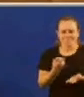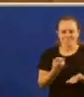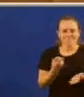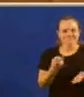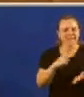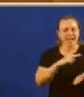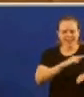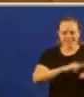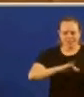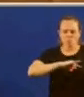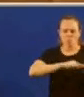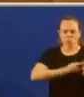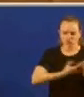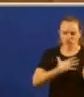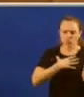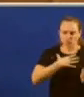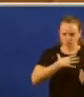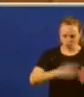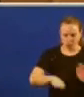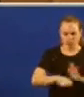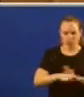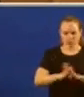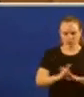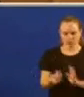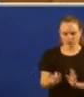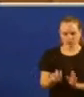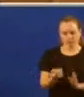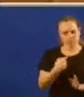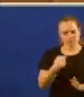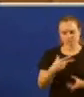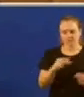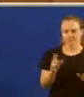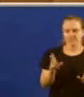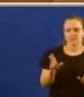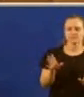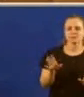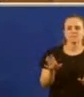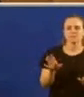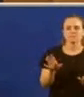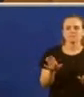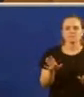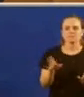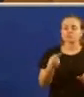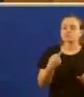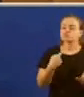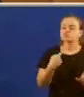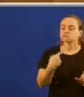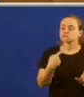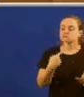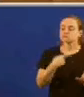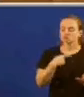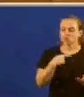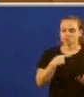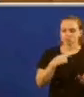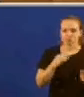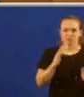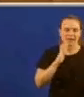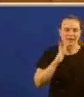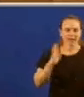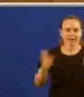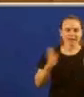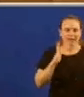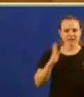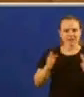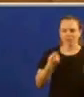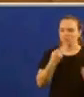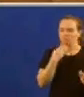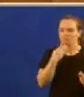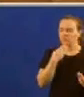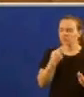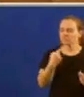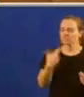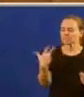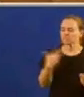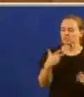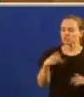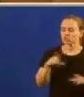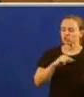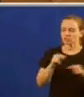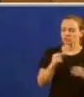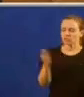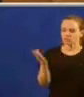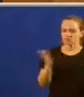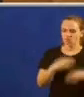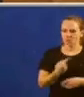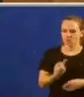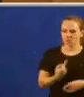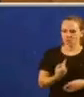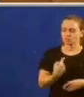viable. remato, señor presidente, eu formo parte dunha xeración a que se nos di que non temos dereito a decidir nada. Eu